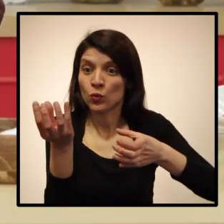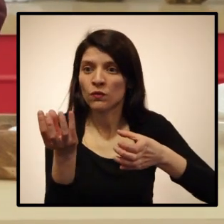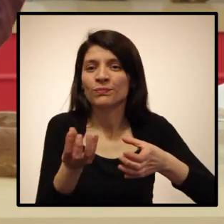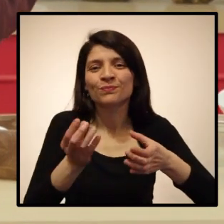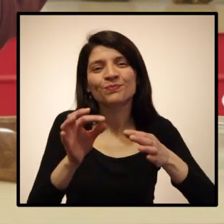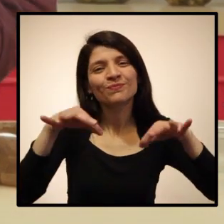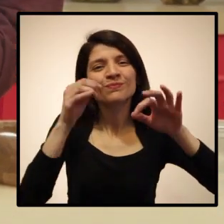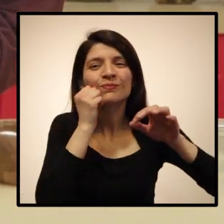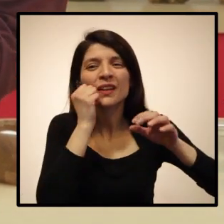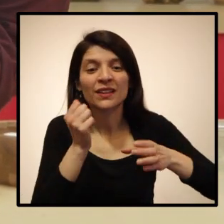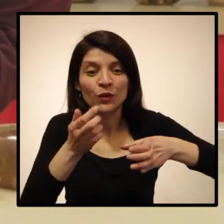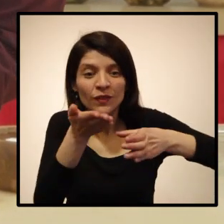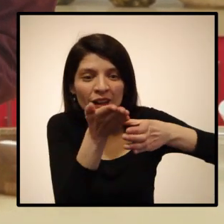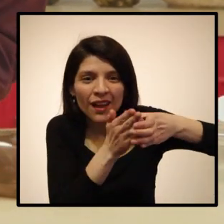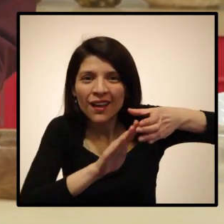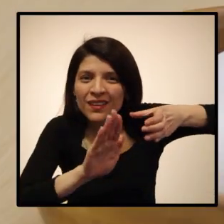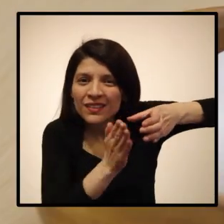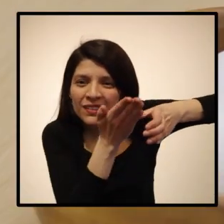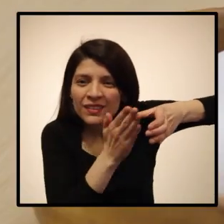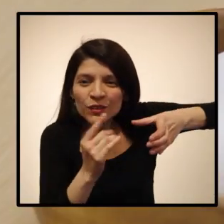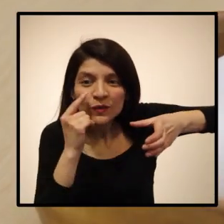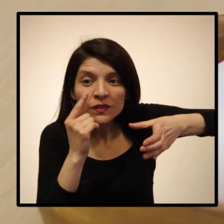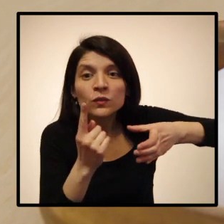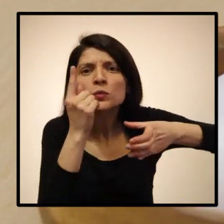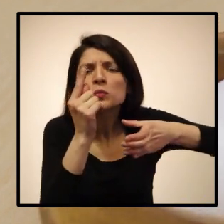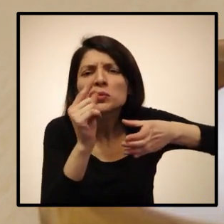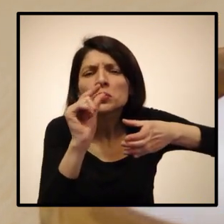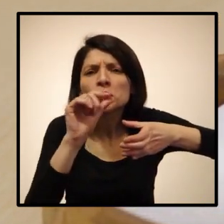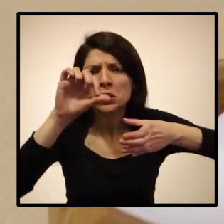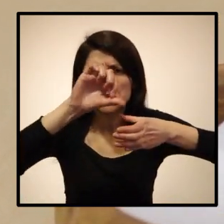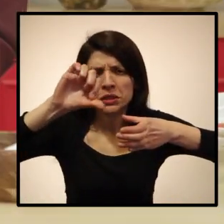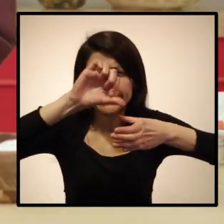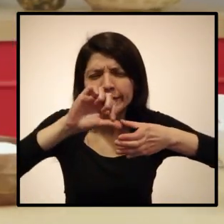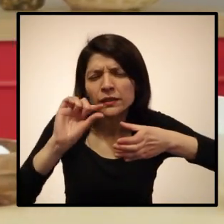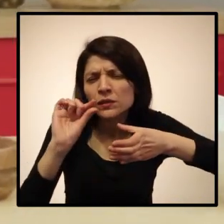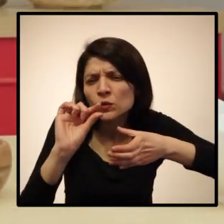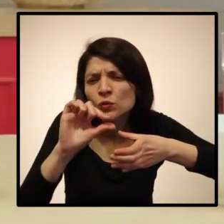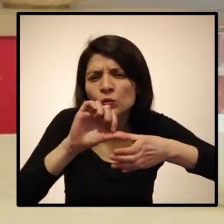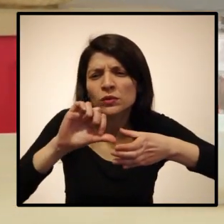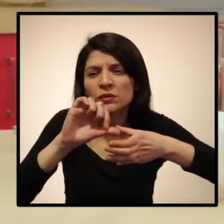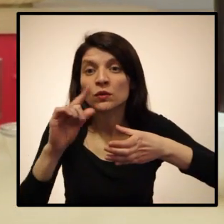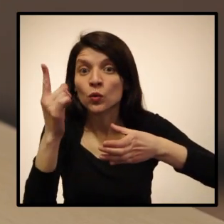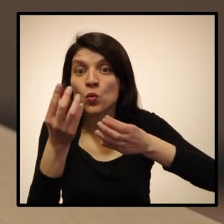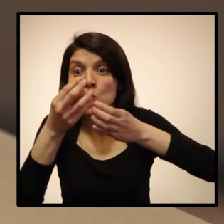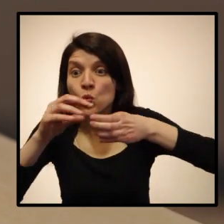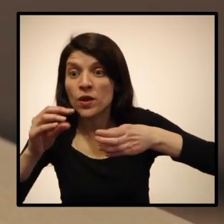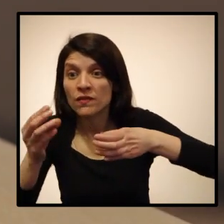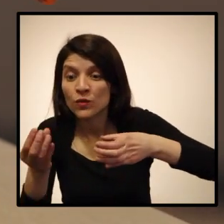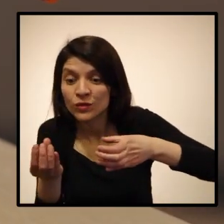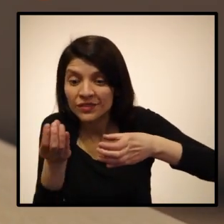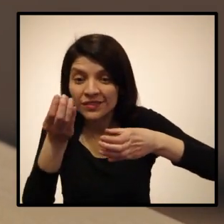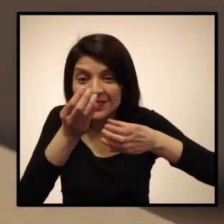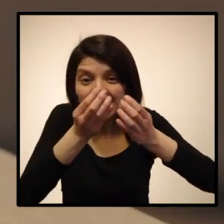La vamos a dejar adentro, fíjense, con ese espacio. Le agregan una pizca de aceite, muy sutil. Vamos a tomar un huevo